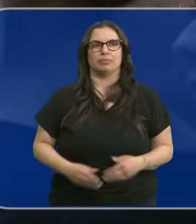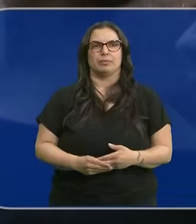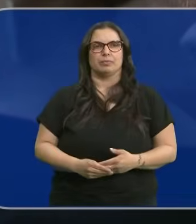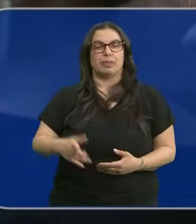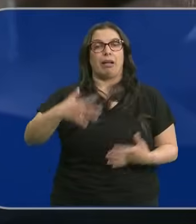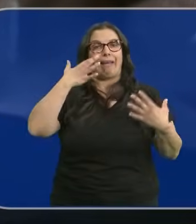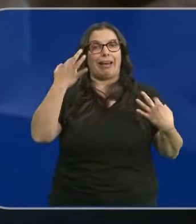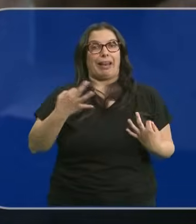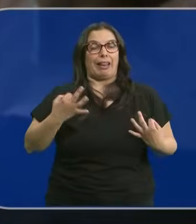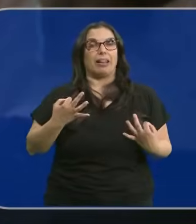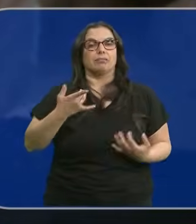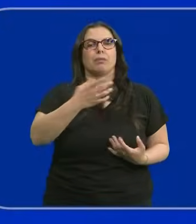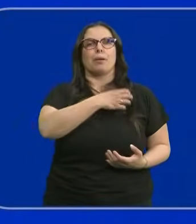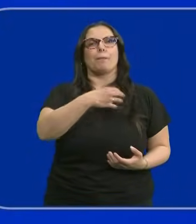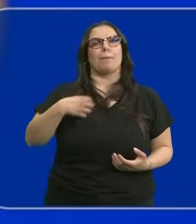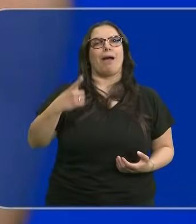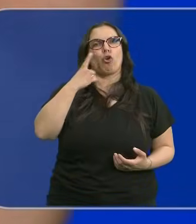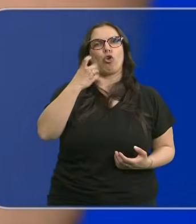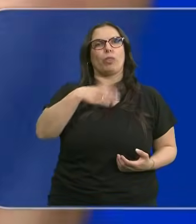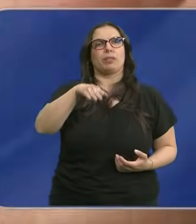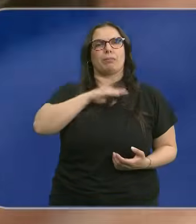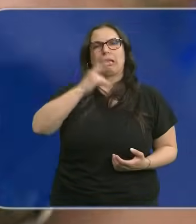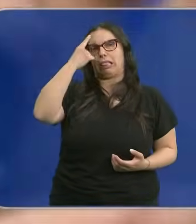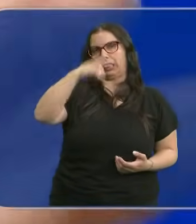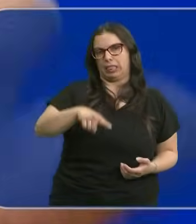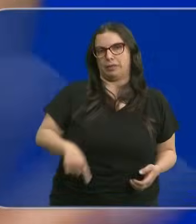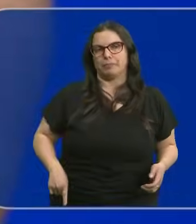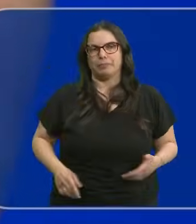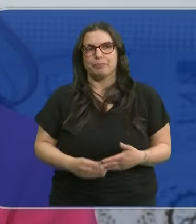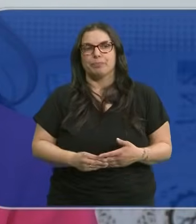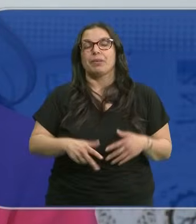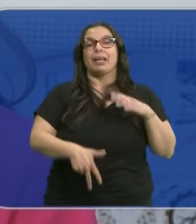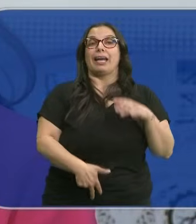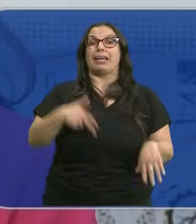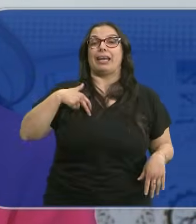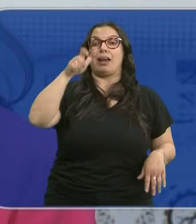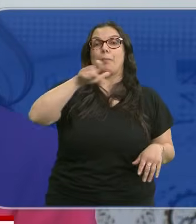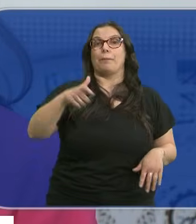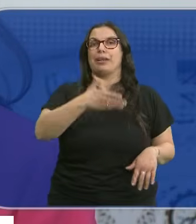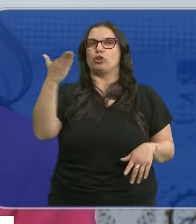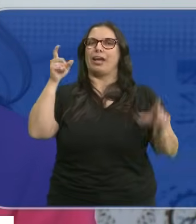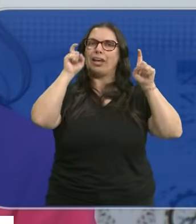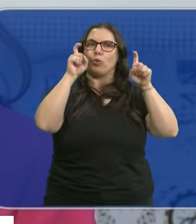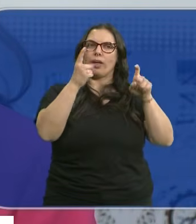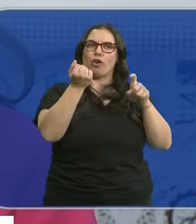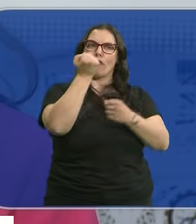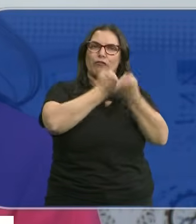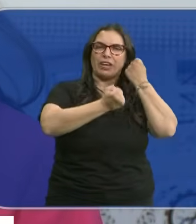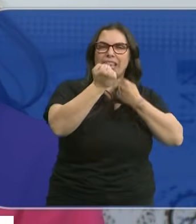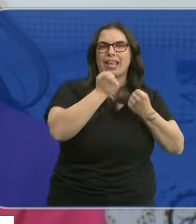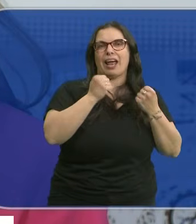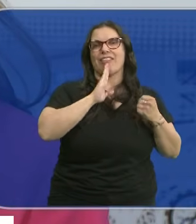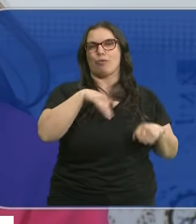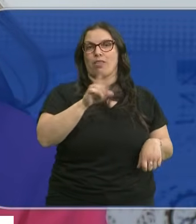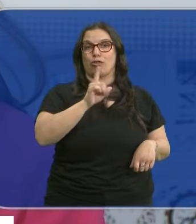Una realidad de la que el Banco de España es muy consciente. En general, los ciudadanos no tienen una educación financiera adecuada. Por